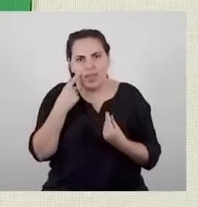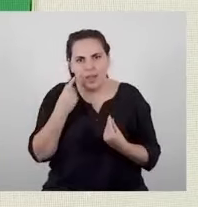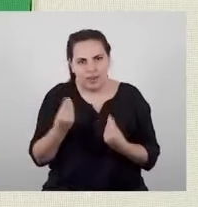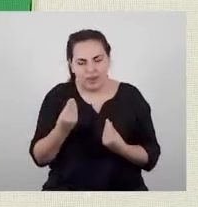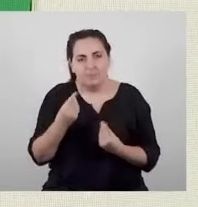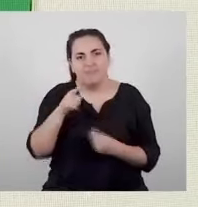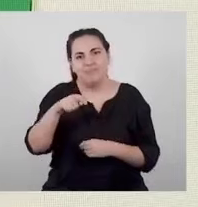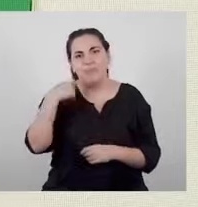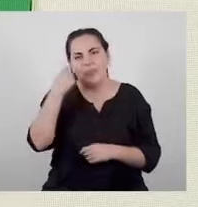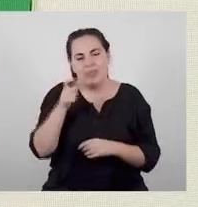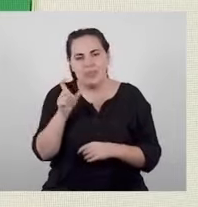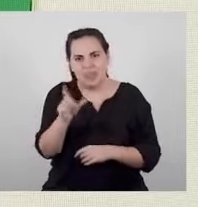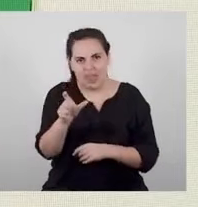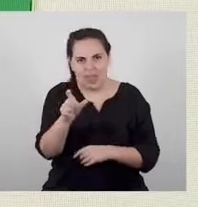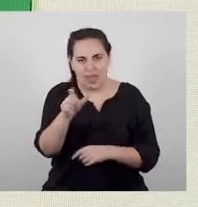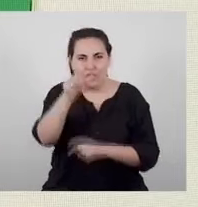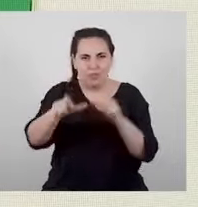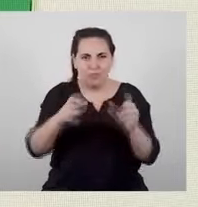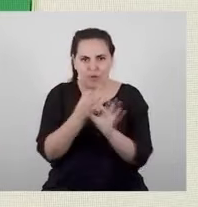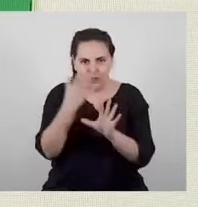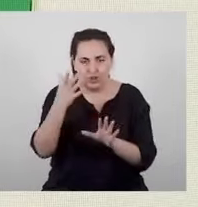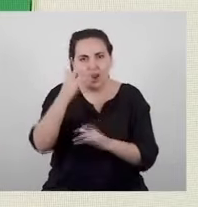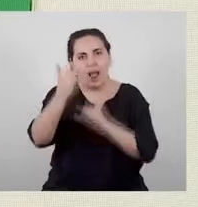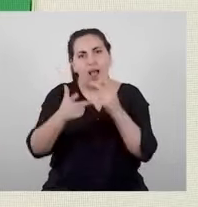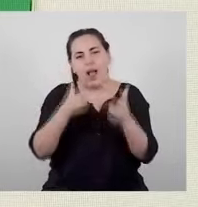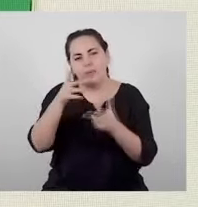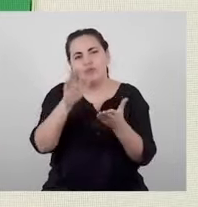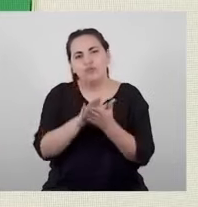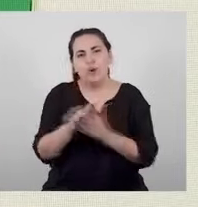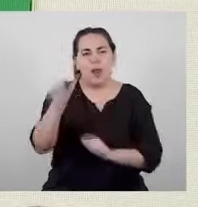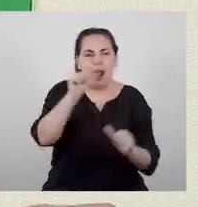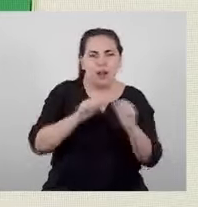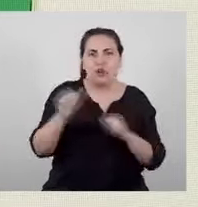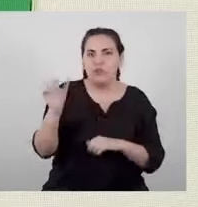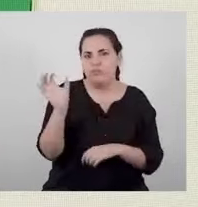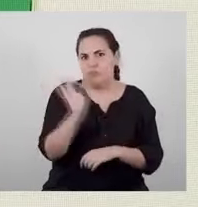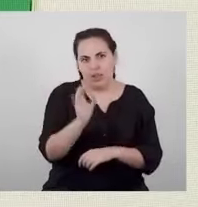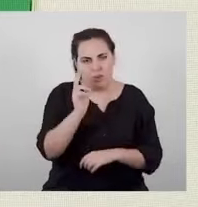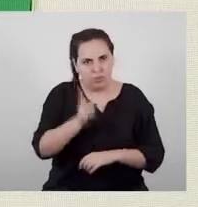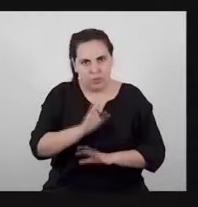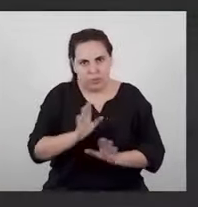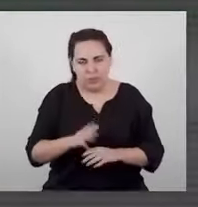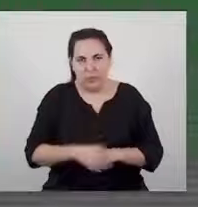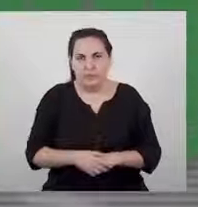con especialistas hablando de alcohol cero de alcohol al volante de las adicciones vamos